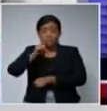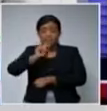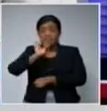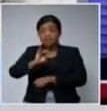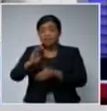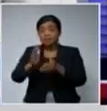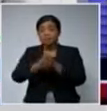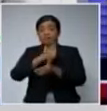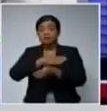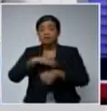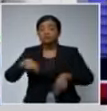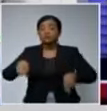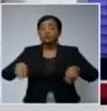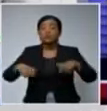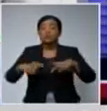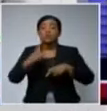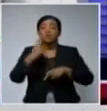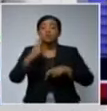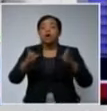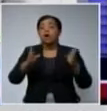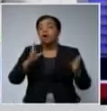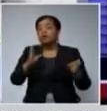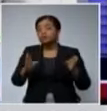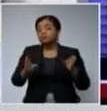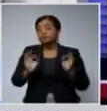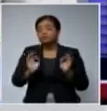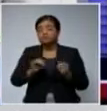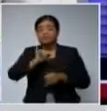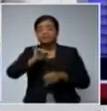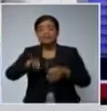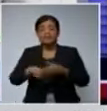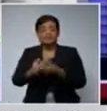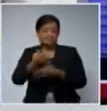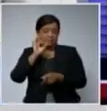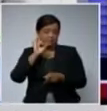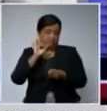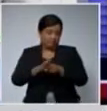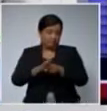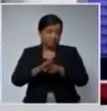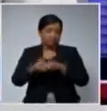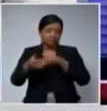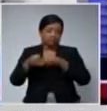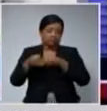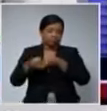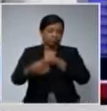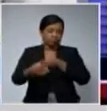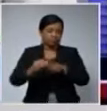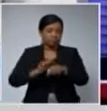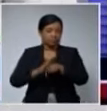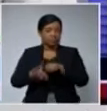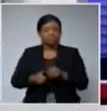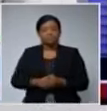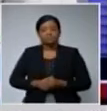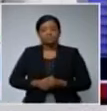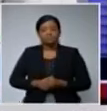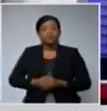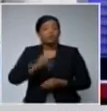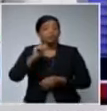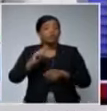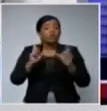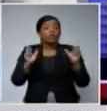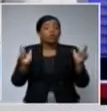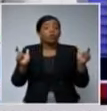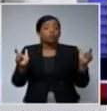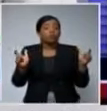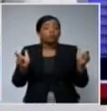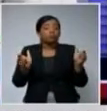año y 6 días de los primeros casos reportados en el país. Desciende la curva de casos activos, lo ha señalado